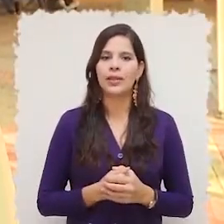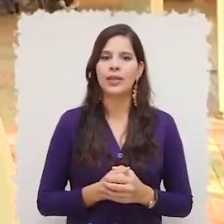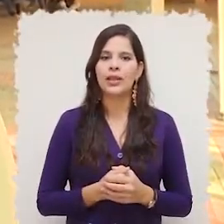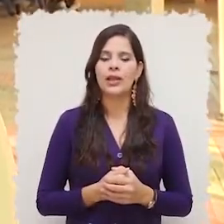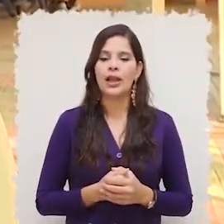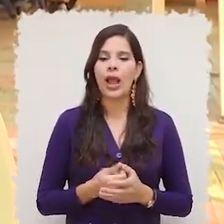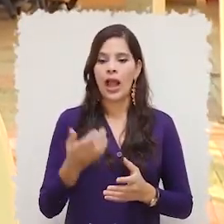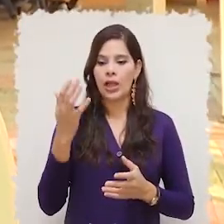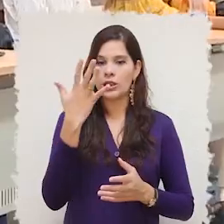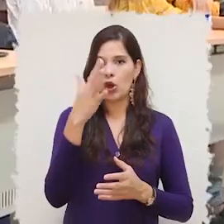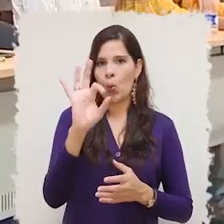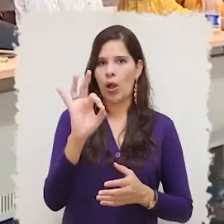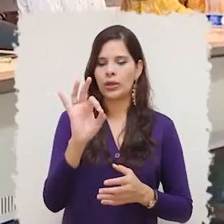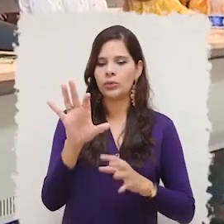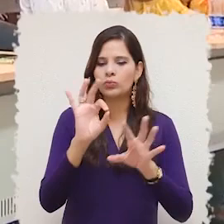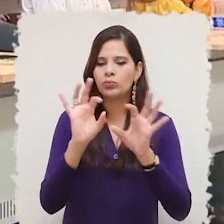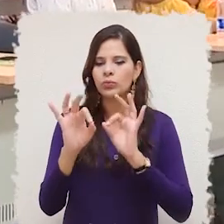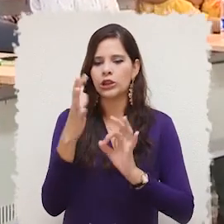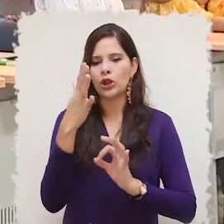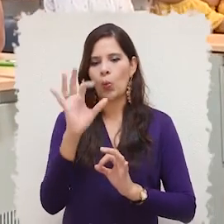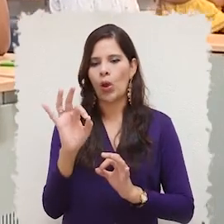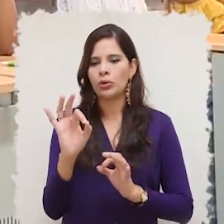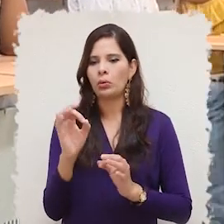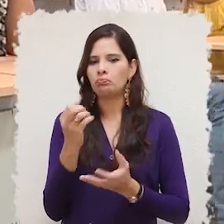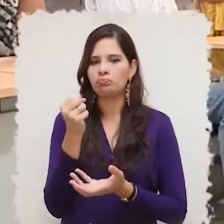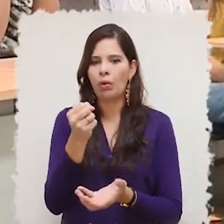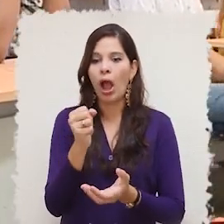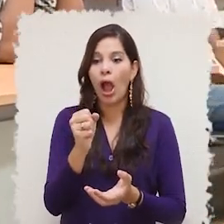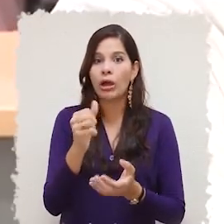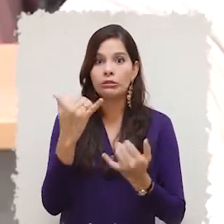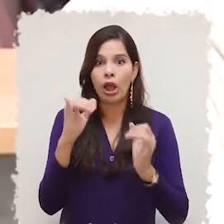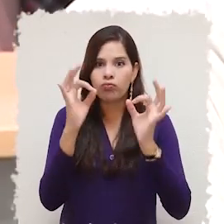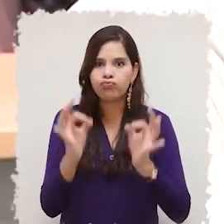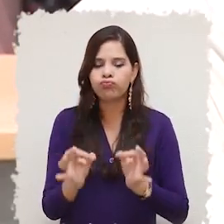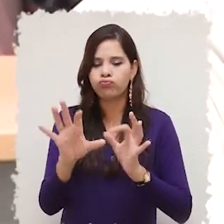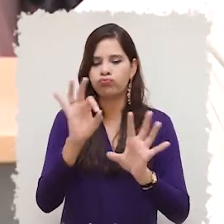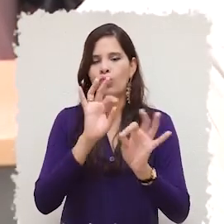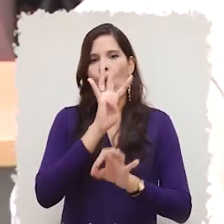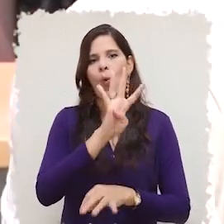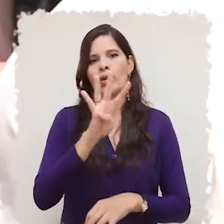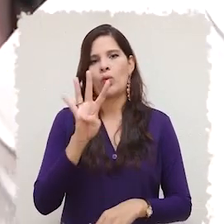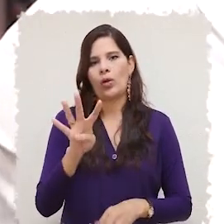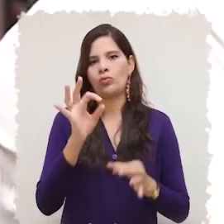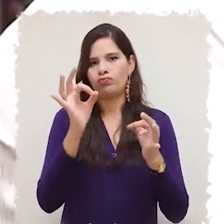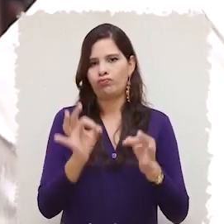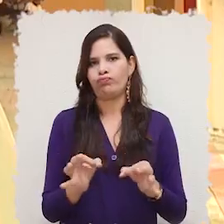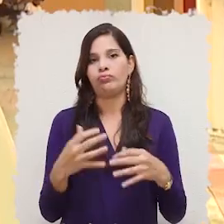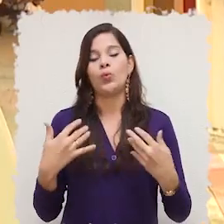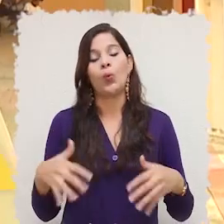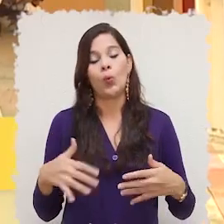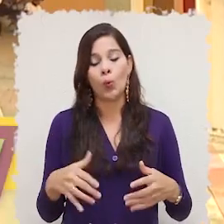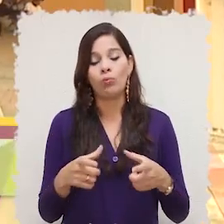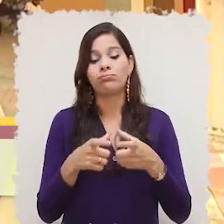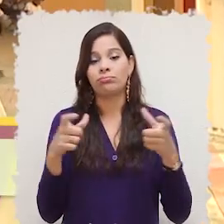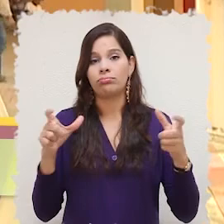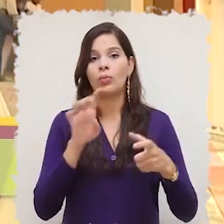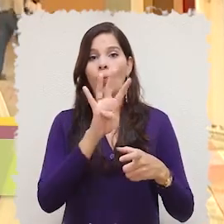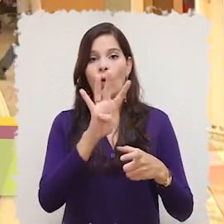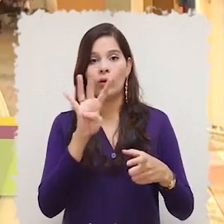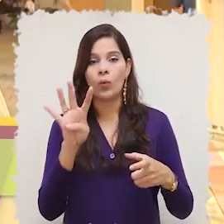50 apoyos estaban disponibles, de los cuales otorgamos 44. Es un número interesante. Vamos a